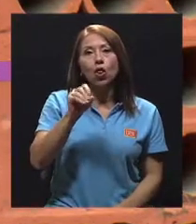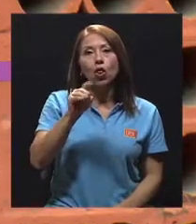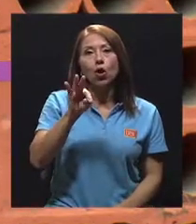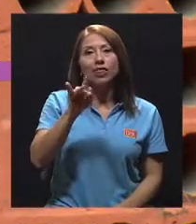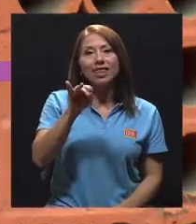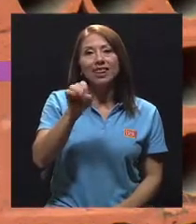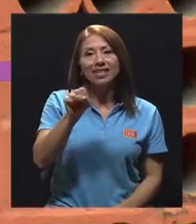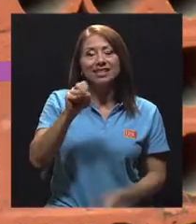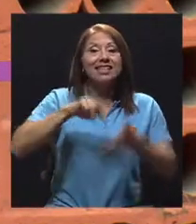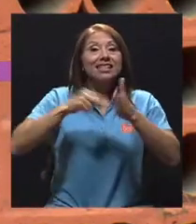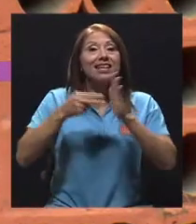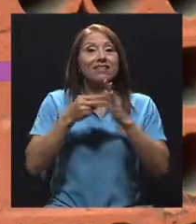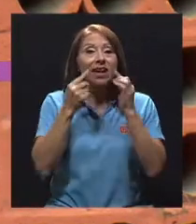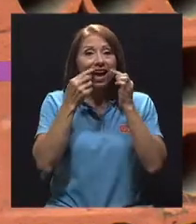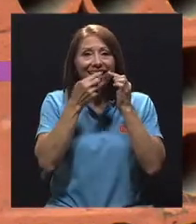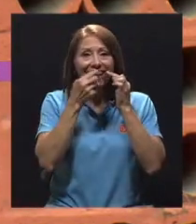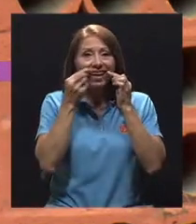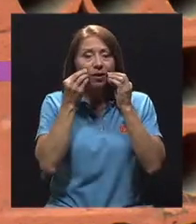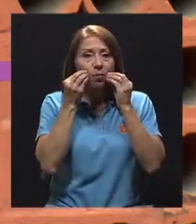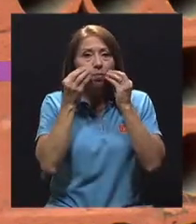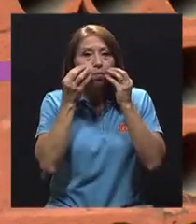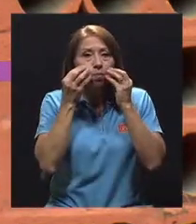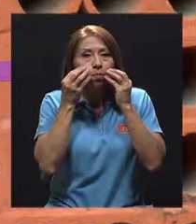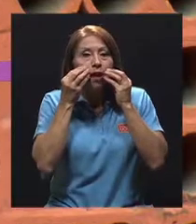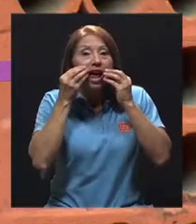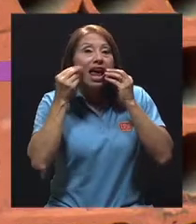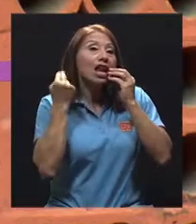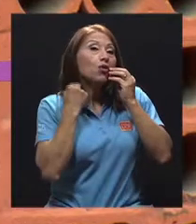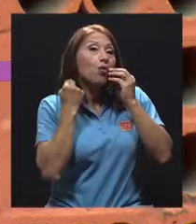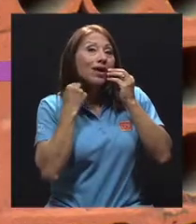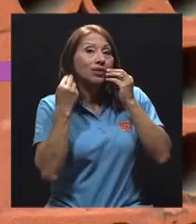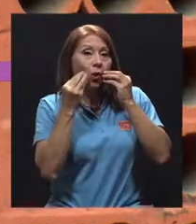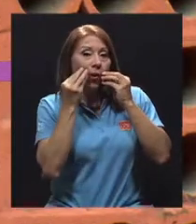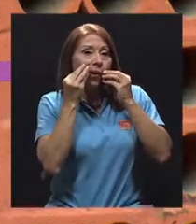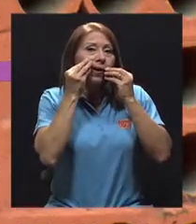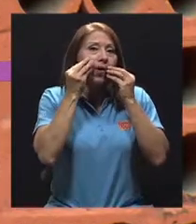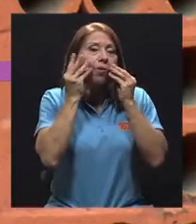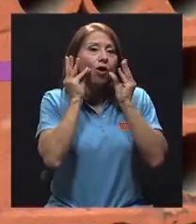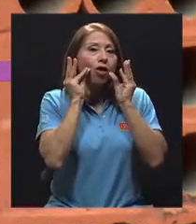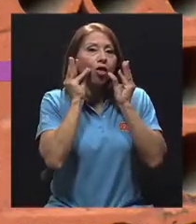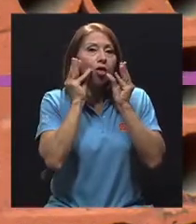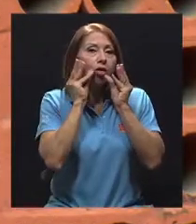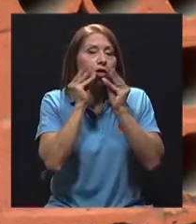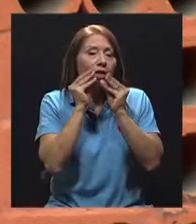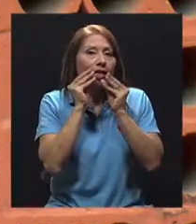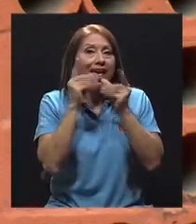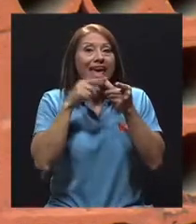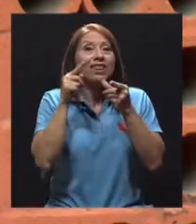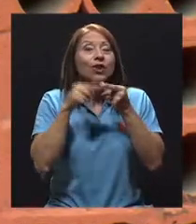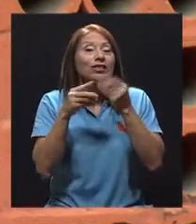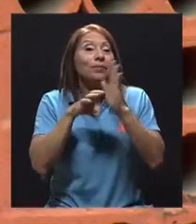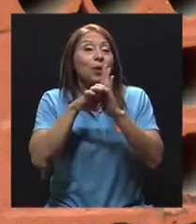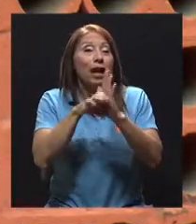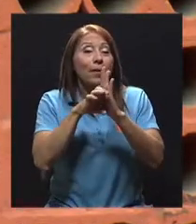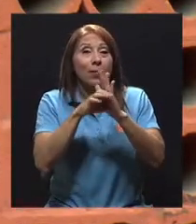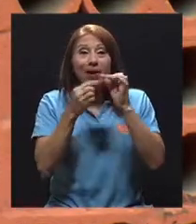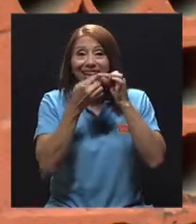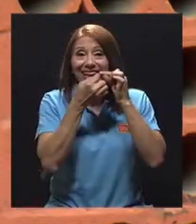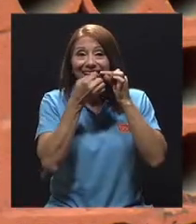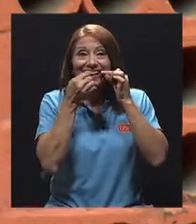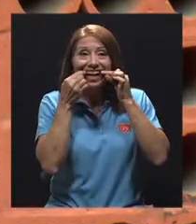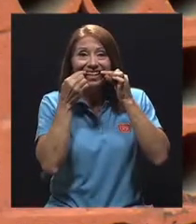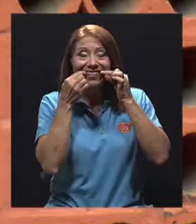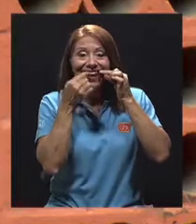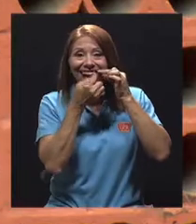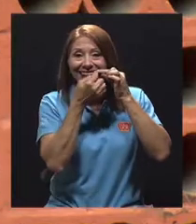las encías más la pérdida del hueso de soporte del diente. Entonces ahí vemos cuando la encía migra, en los dientes de arriba la encía se